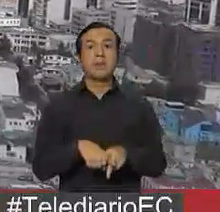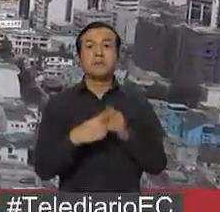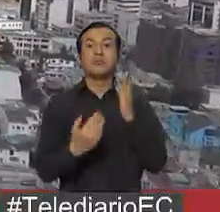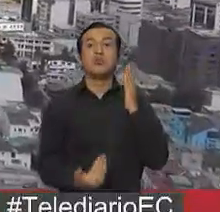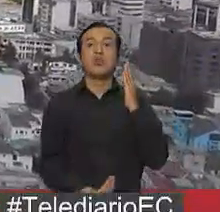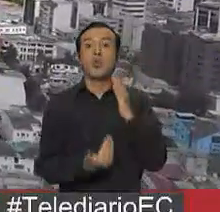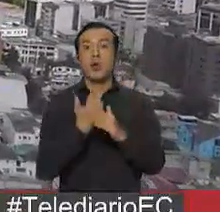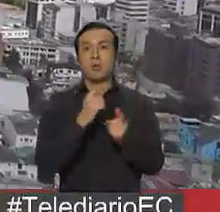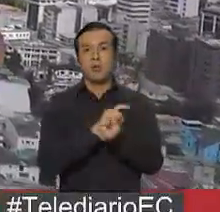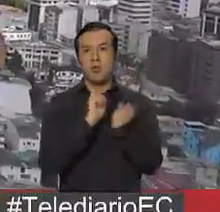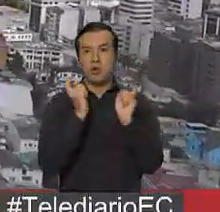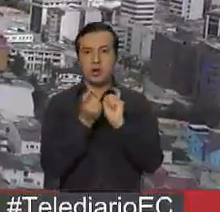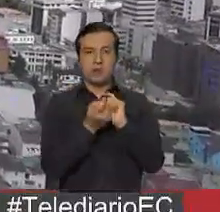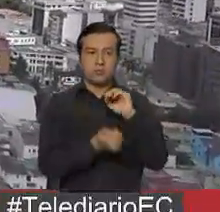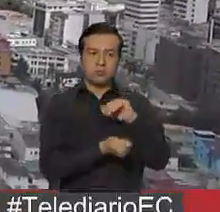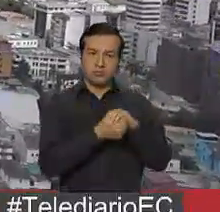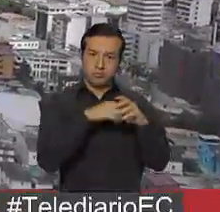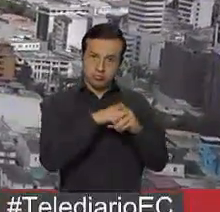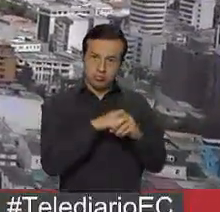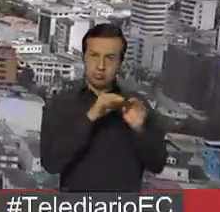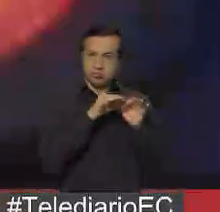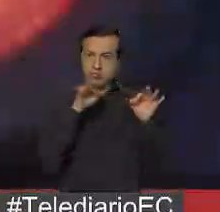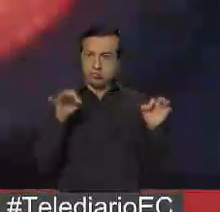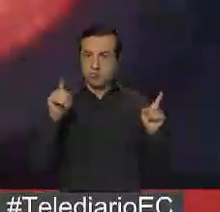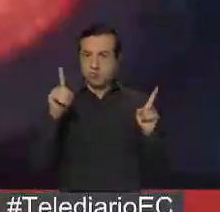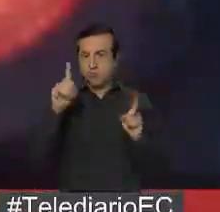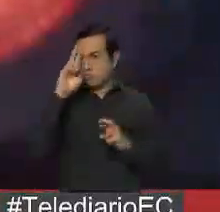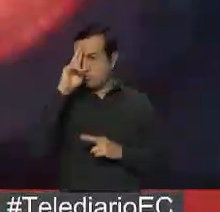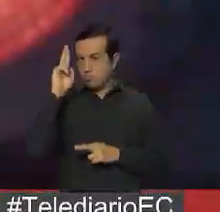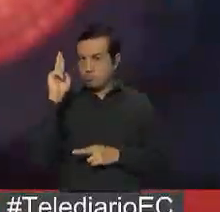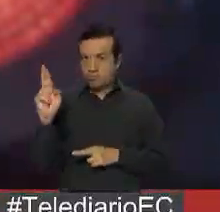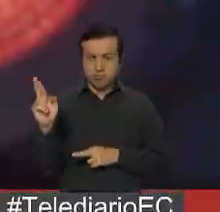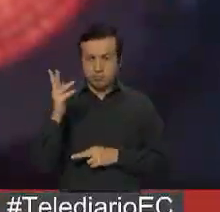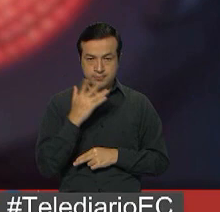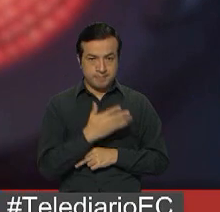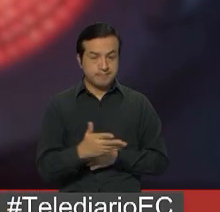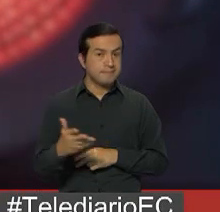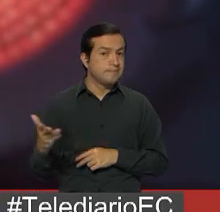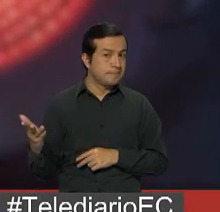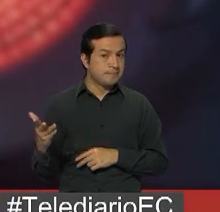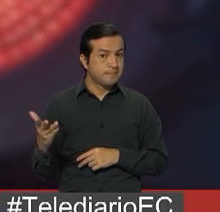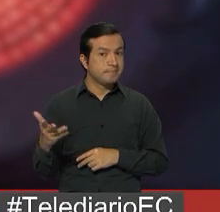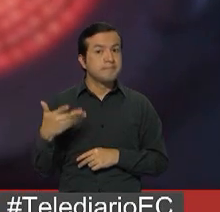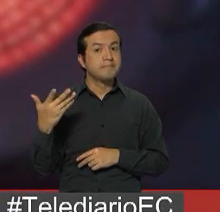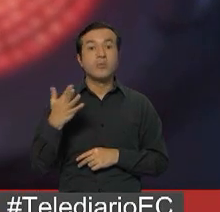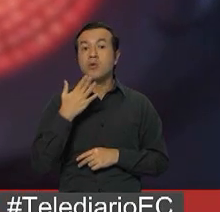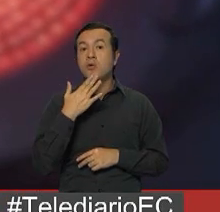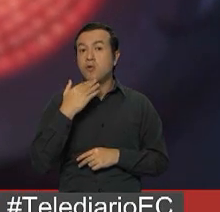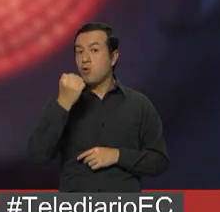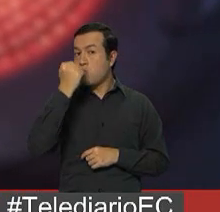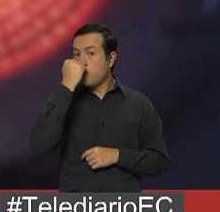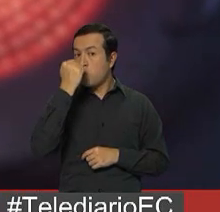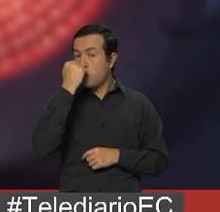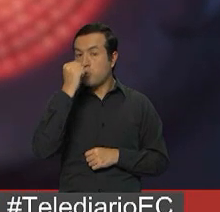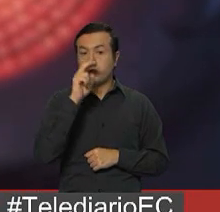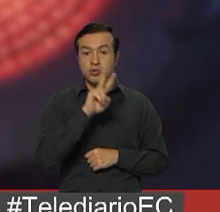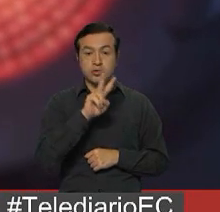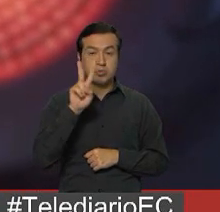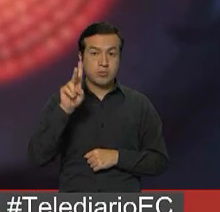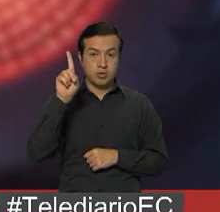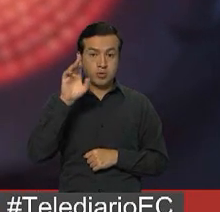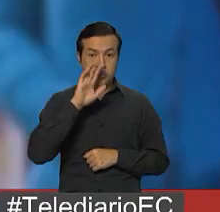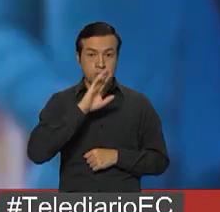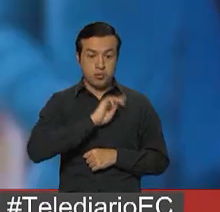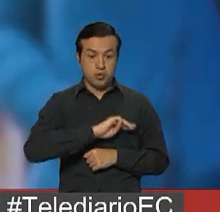nueva normalidad pasando de la etapa del aislamiento al distanciamiento social pero con semáforo en rojo en 221